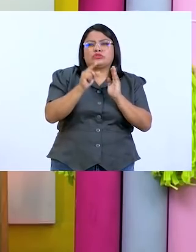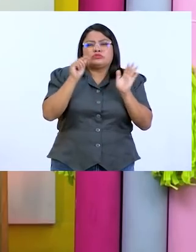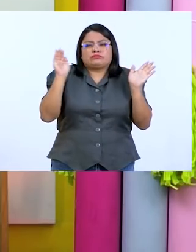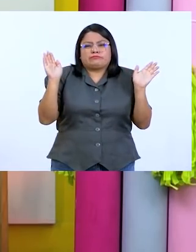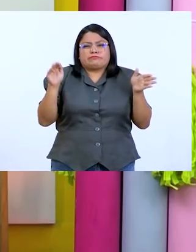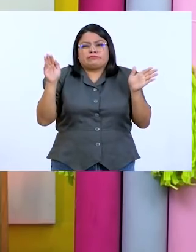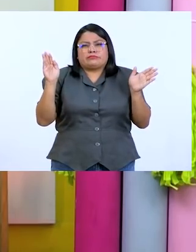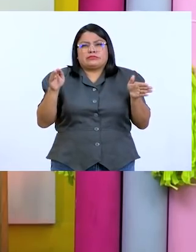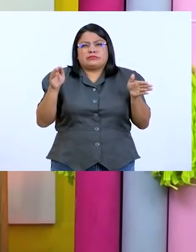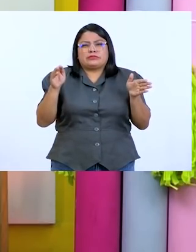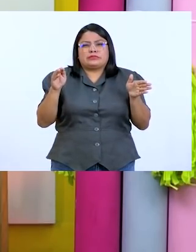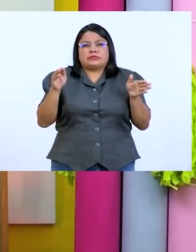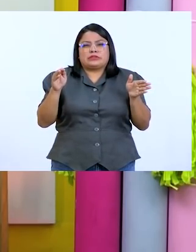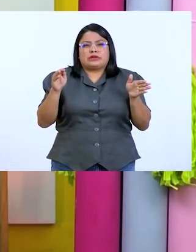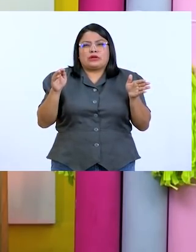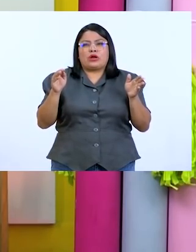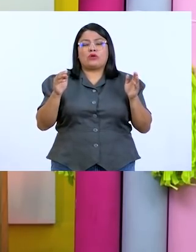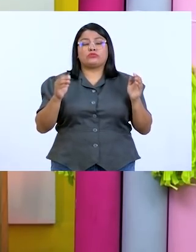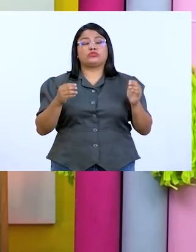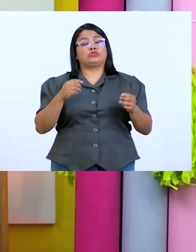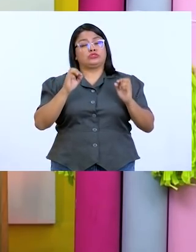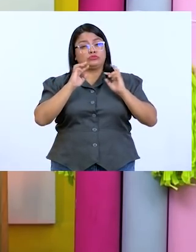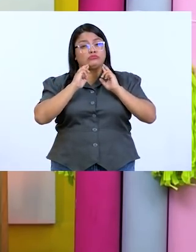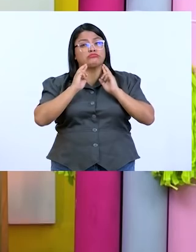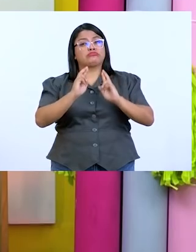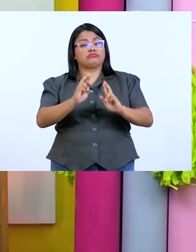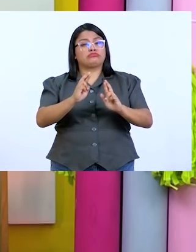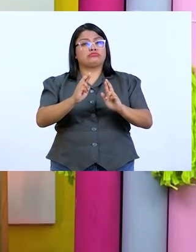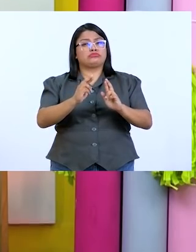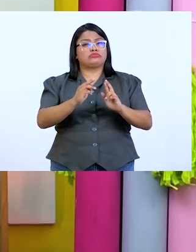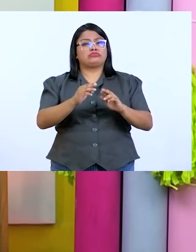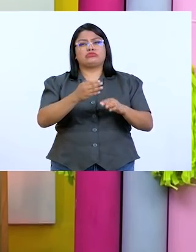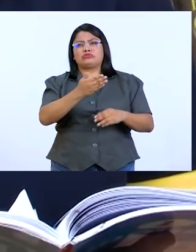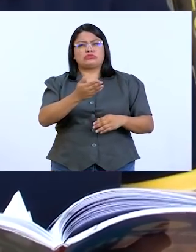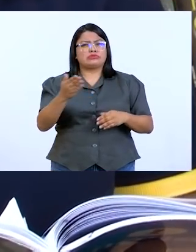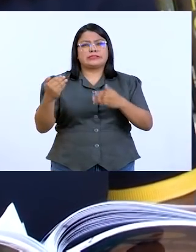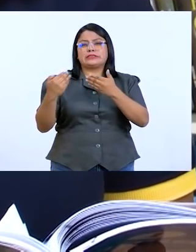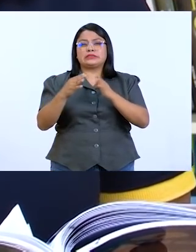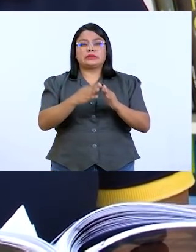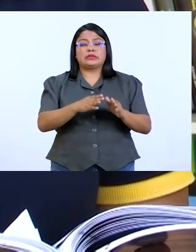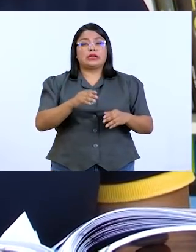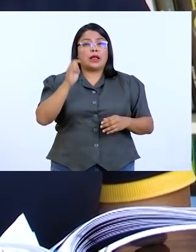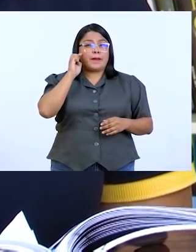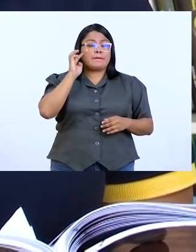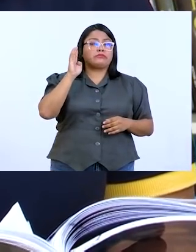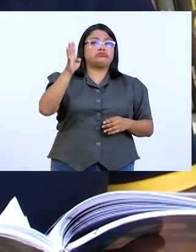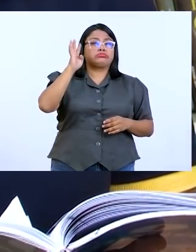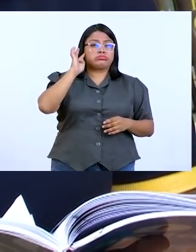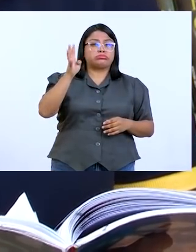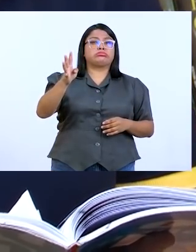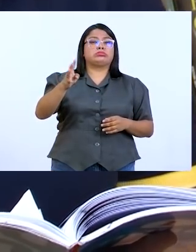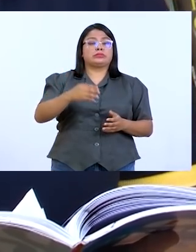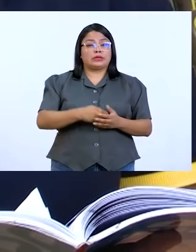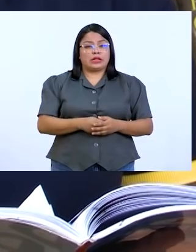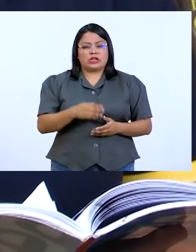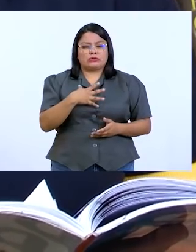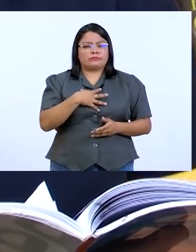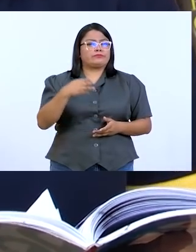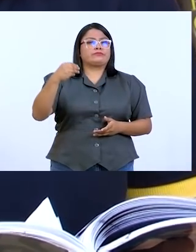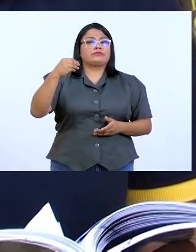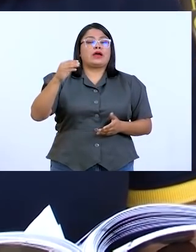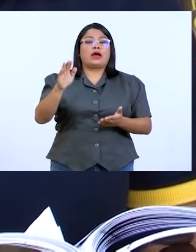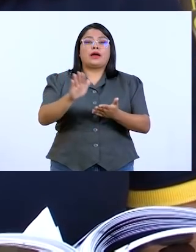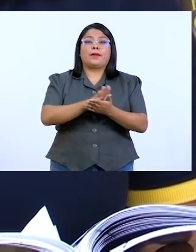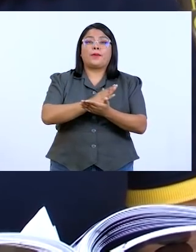sus pequeñas alas conseguía arreglar cualquier cosa. También creaba nuevos inventos. Lo que más